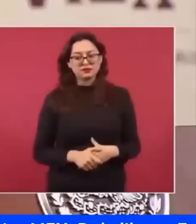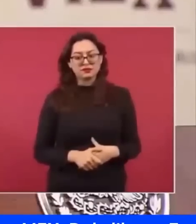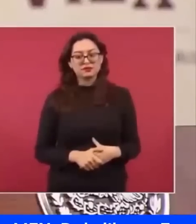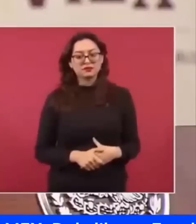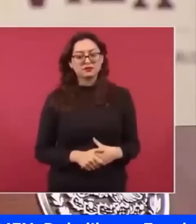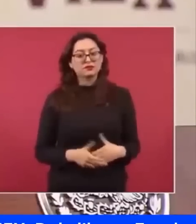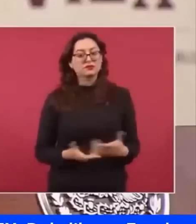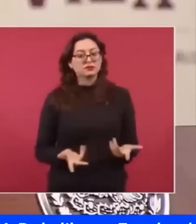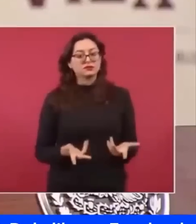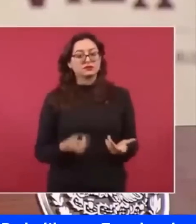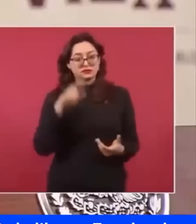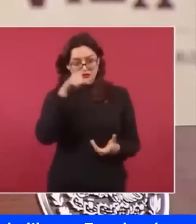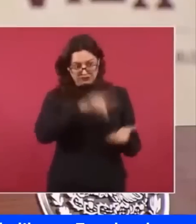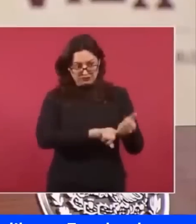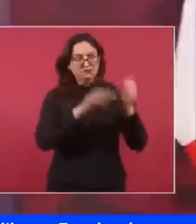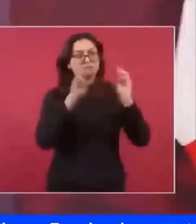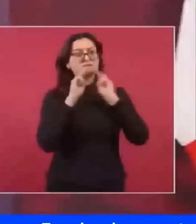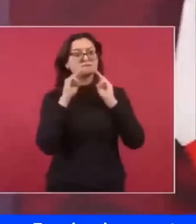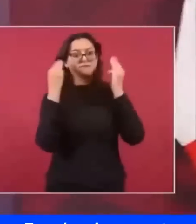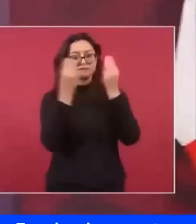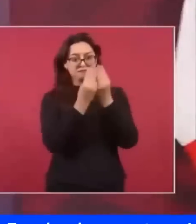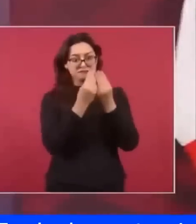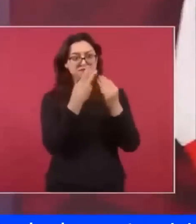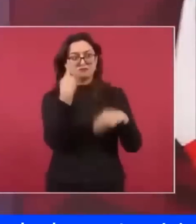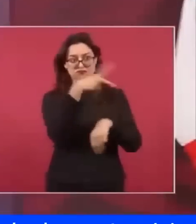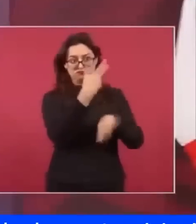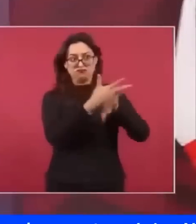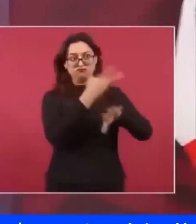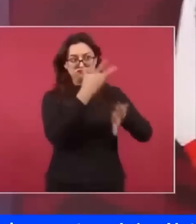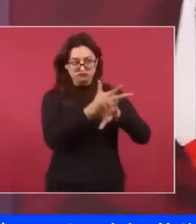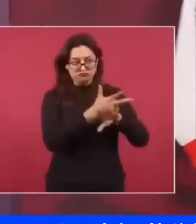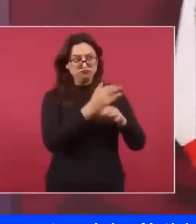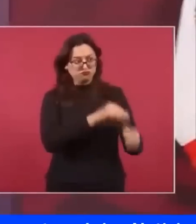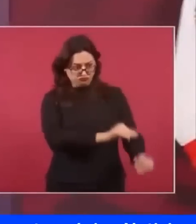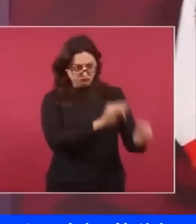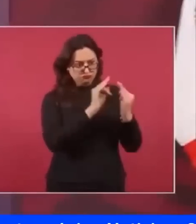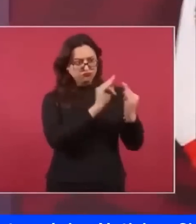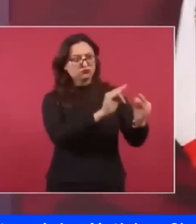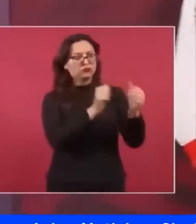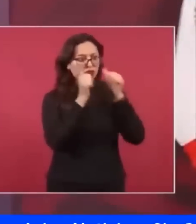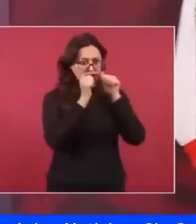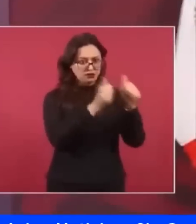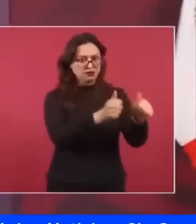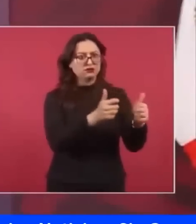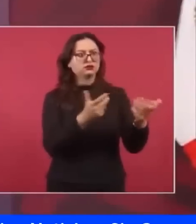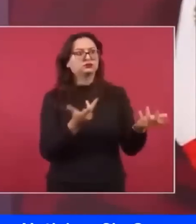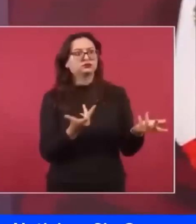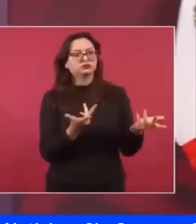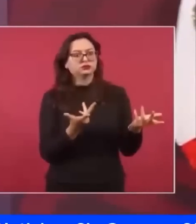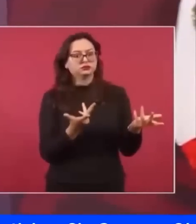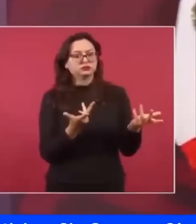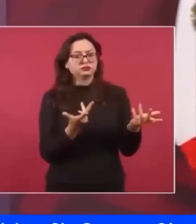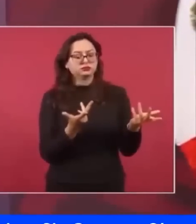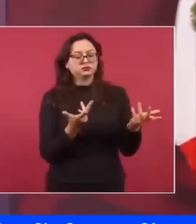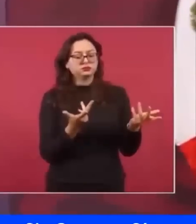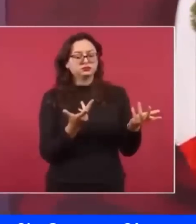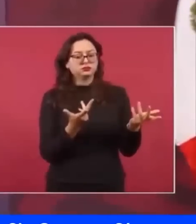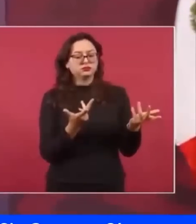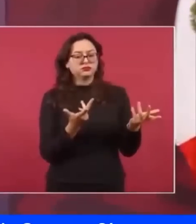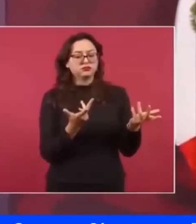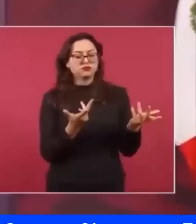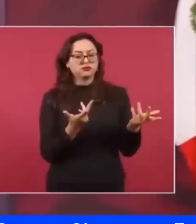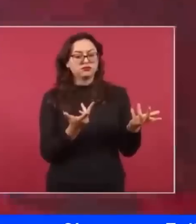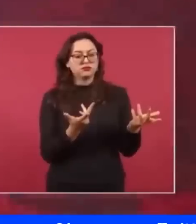para enfrentar a las bandas? ¿Qué han hecho para que funcionen de manera